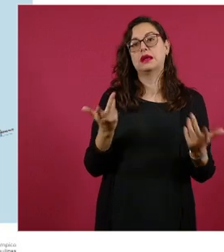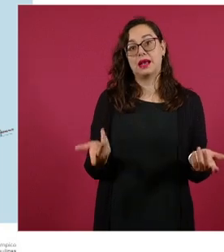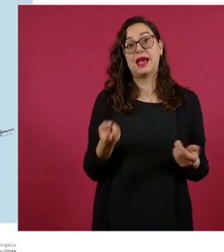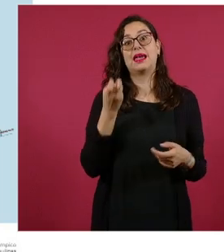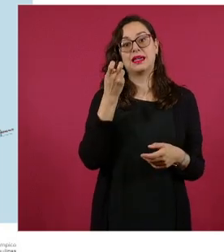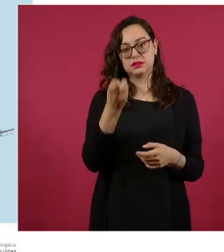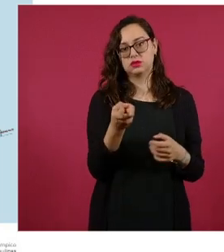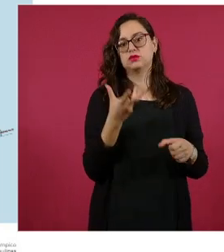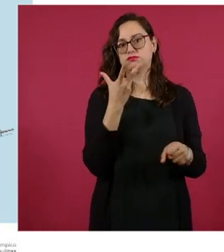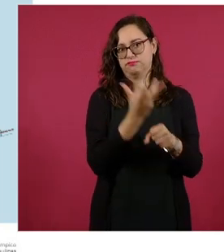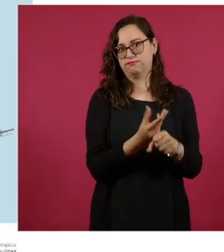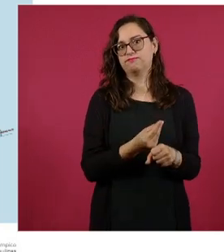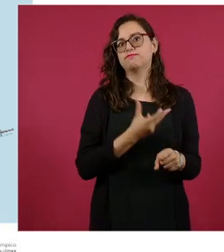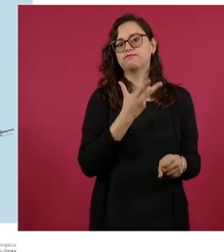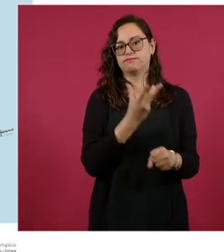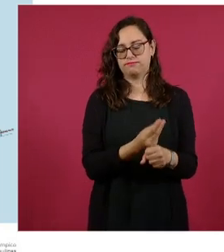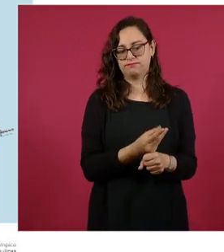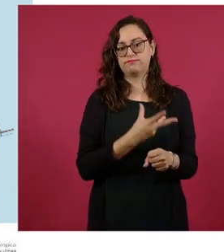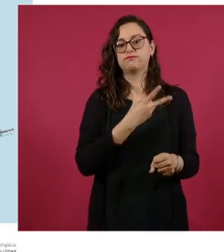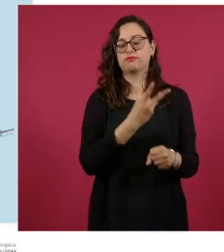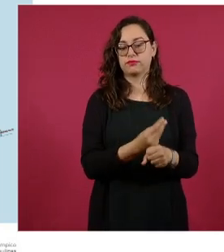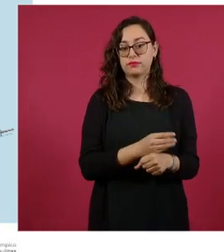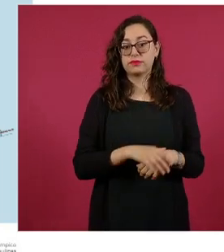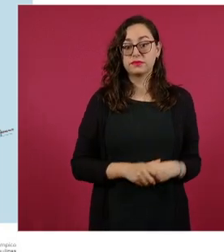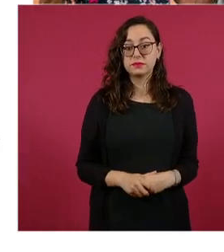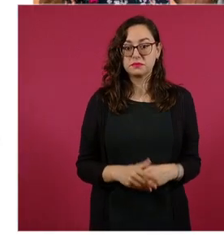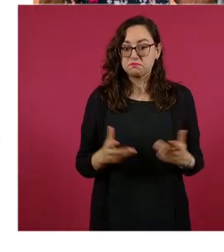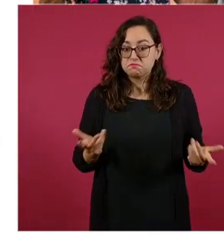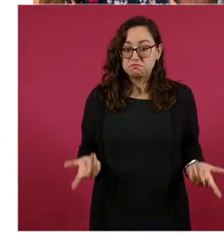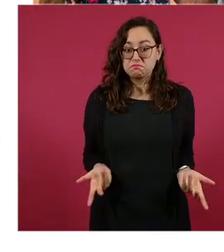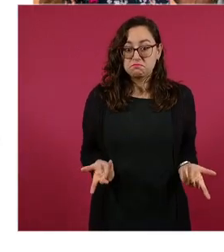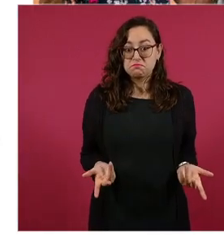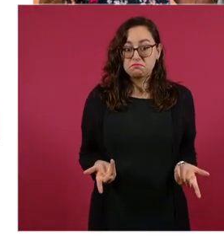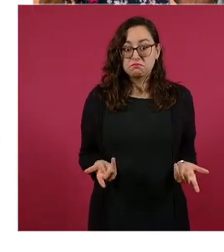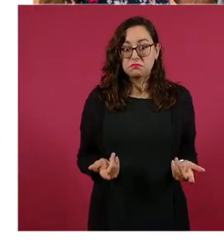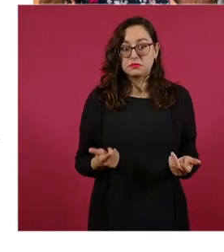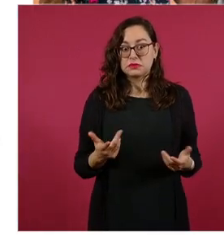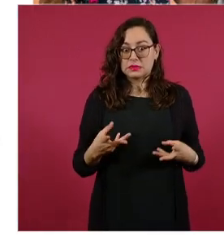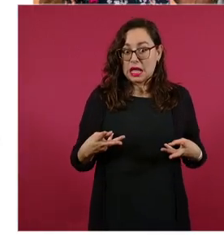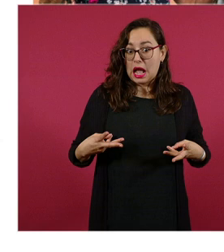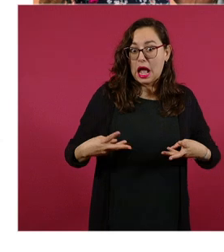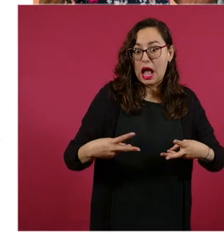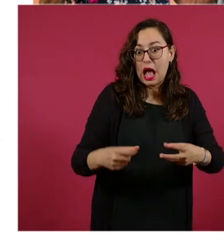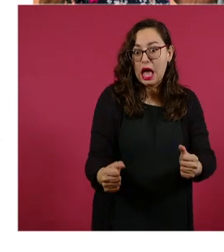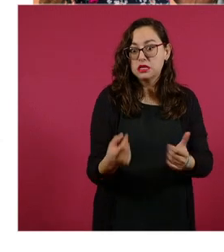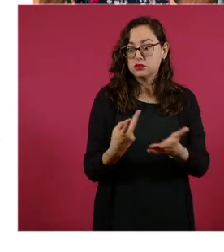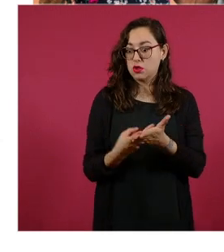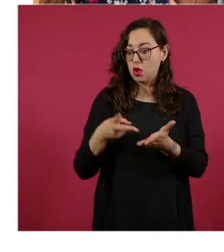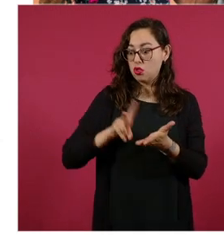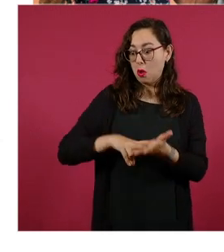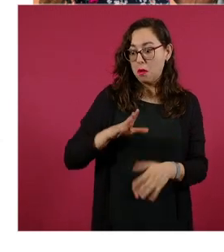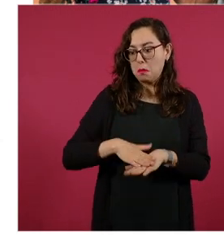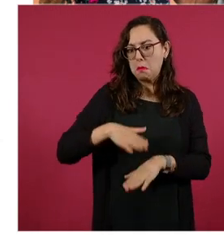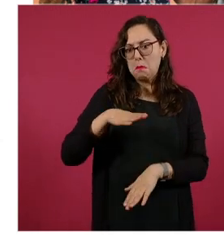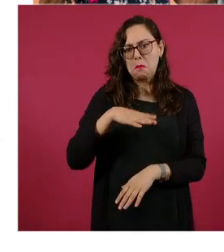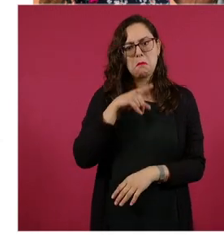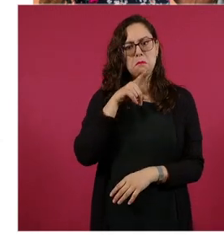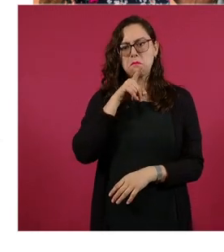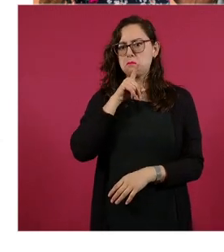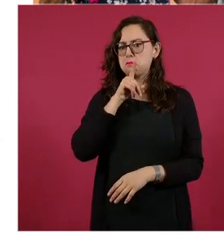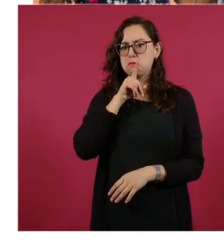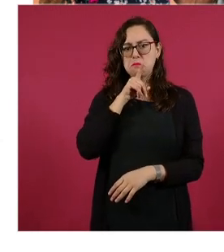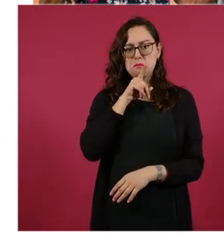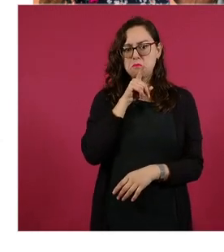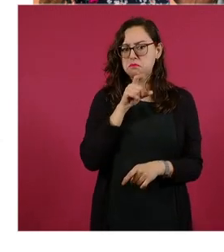esto, además, en la que sigue, lo hemos hecho sin gastar más. Ahí pueden ver, por ejemplo, la trayectoria de gasto operativo del